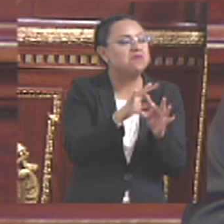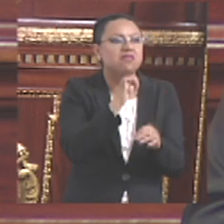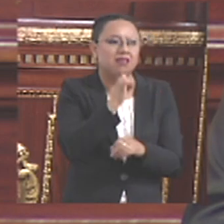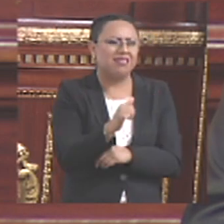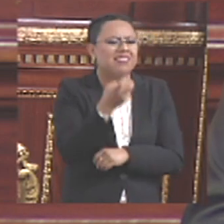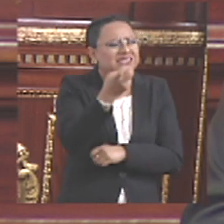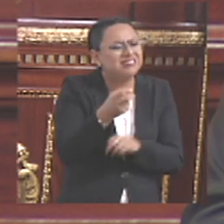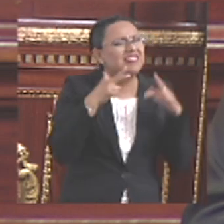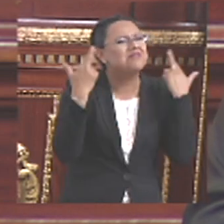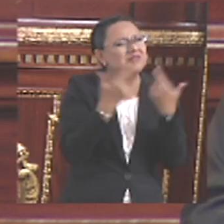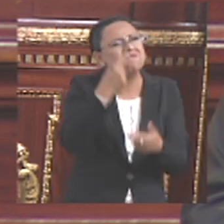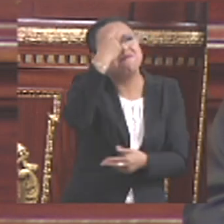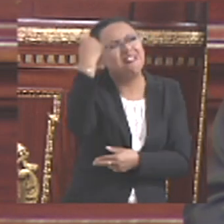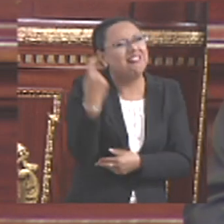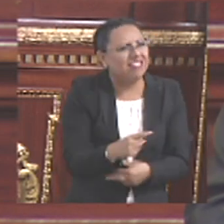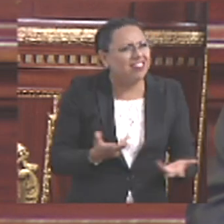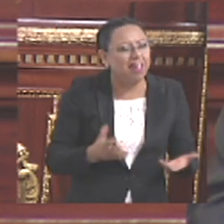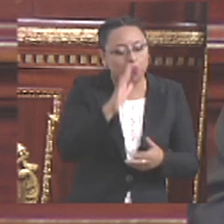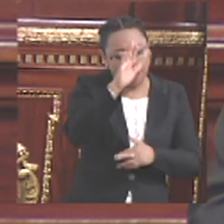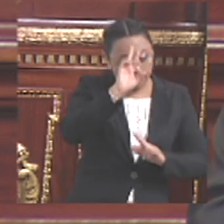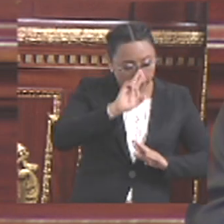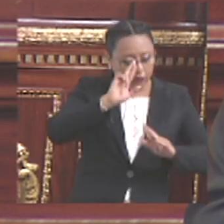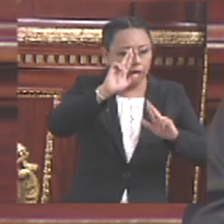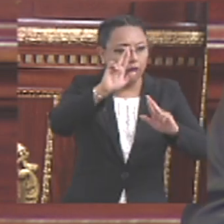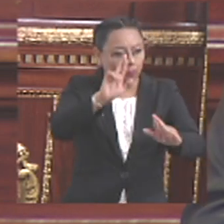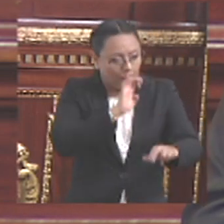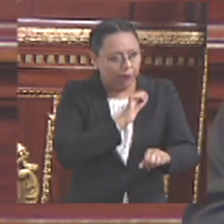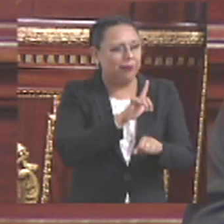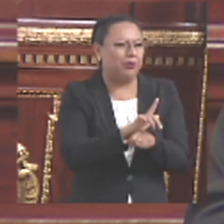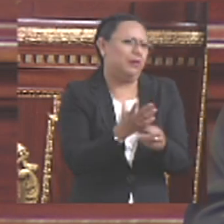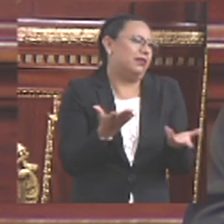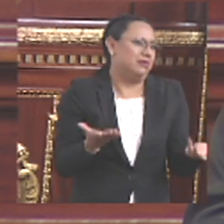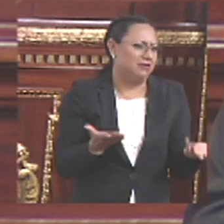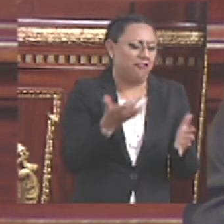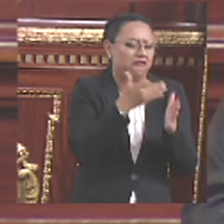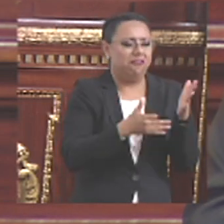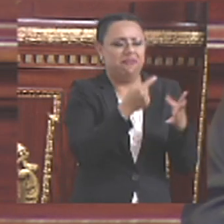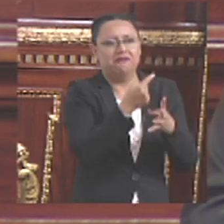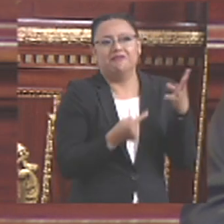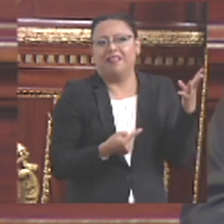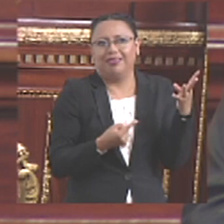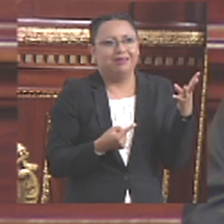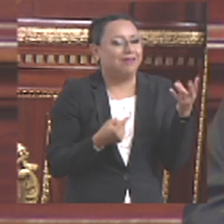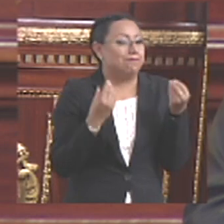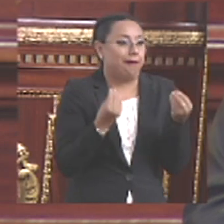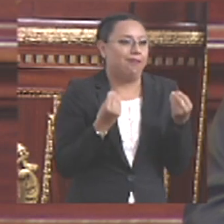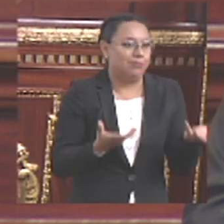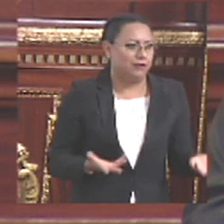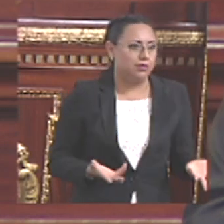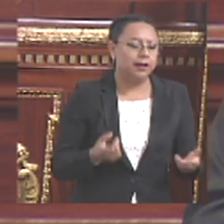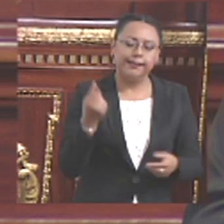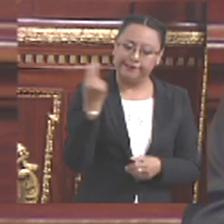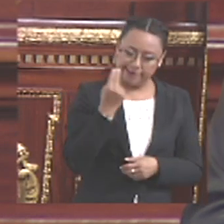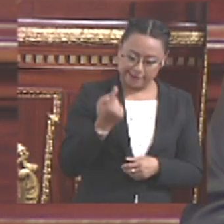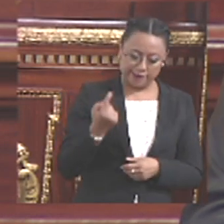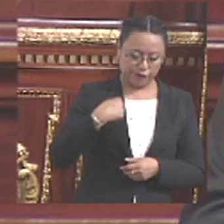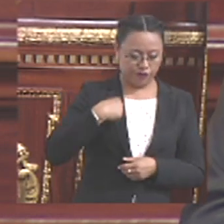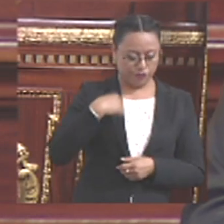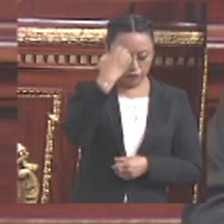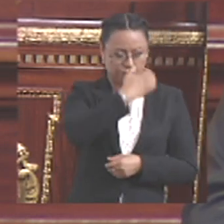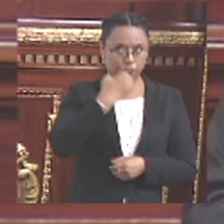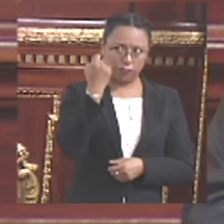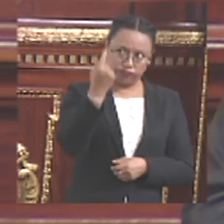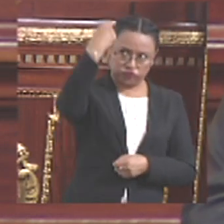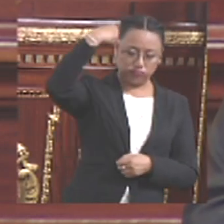ningún sentido de homenaje mientras existan tantos pendientes por concluir. Es necesario ser autocríticos y la autoridad de la